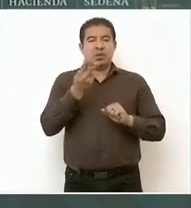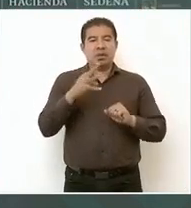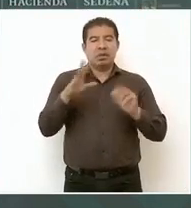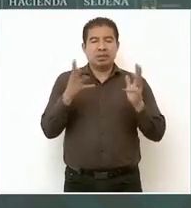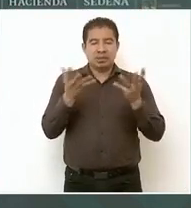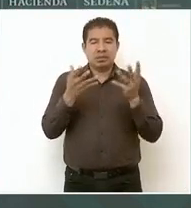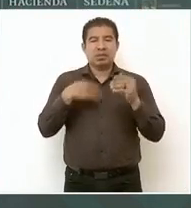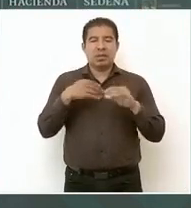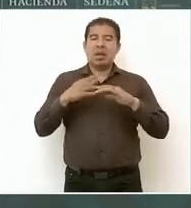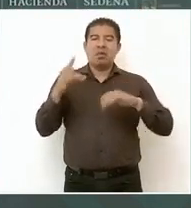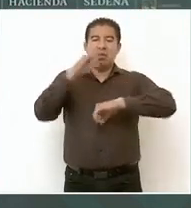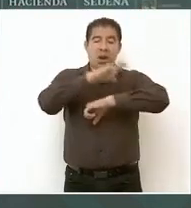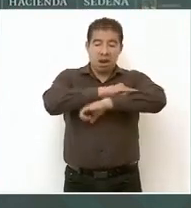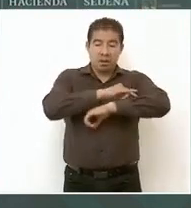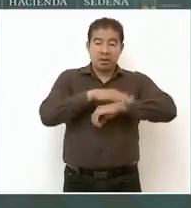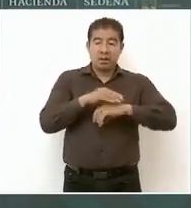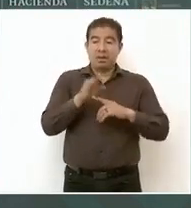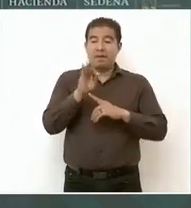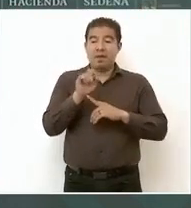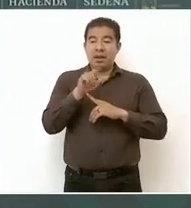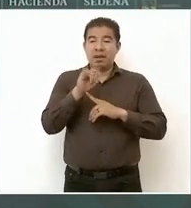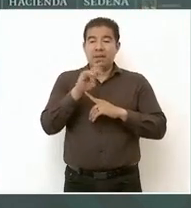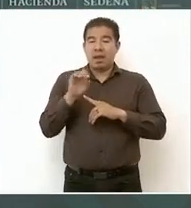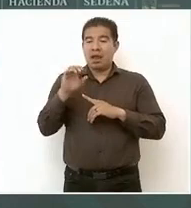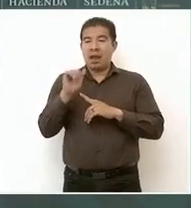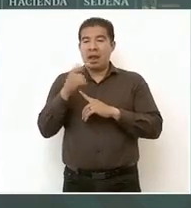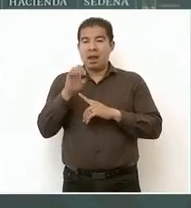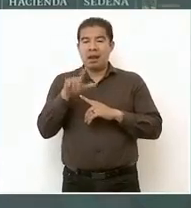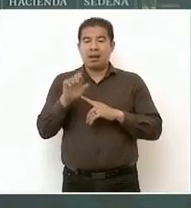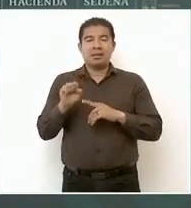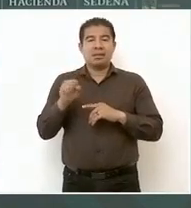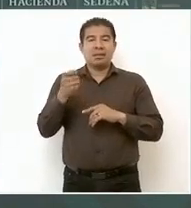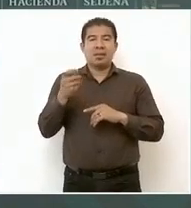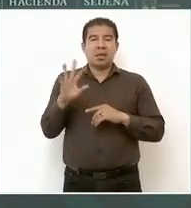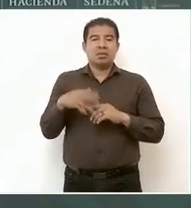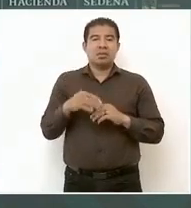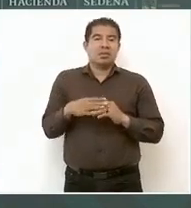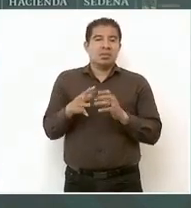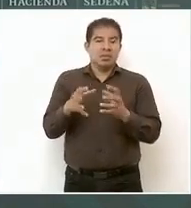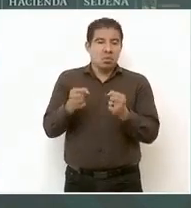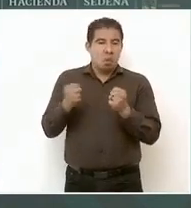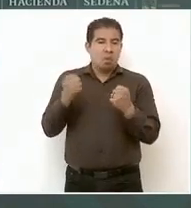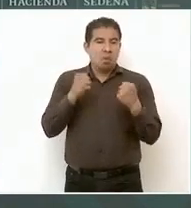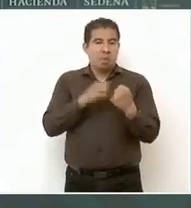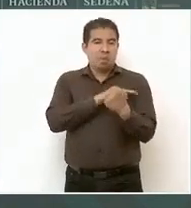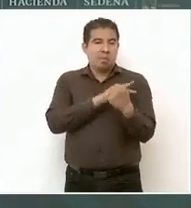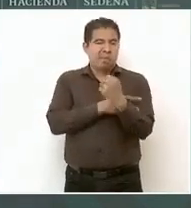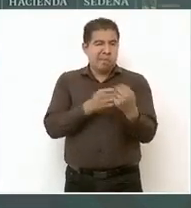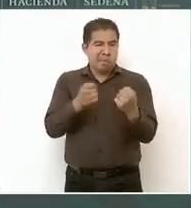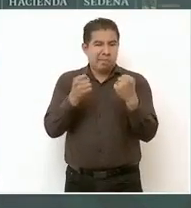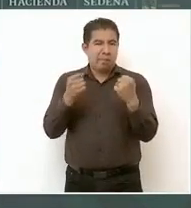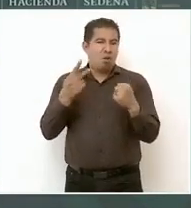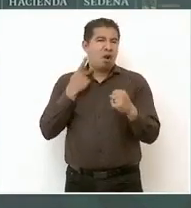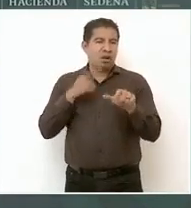México, Felipe Ángeles. No les gusta a los conservadores porque querían hacer una gran